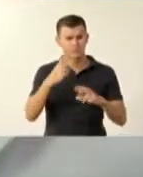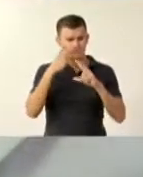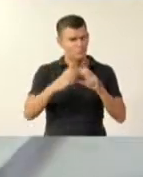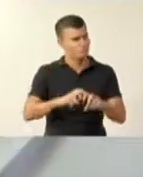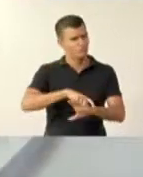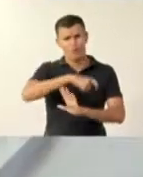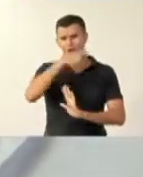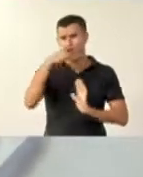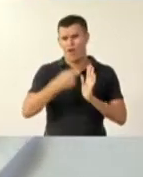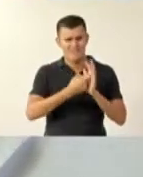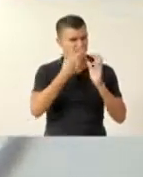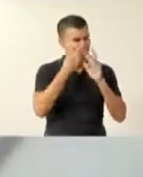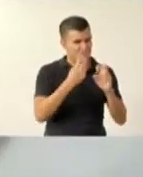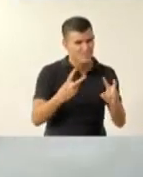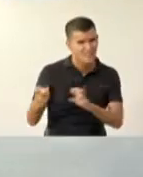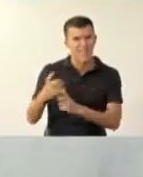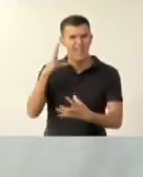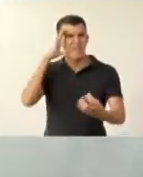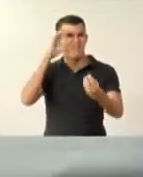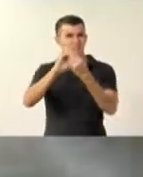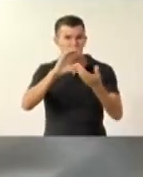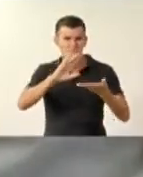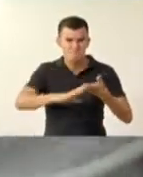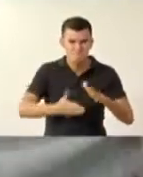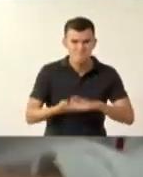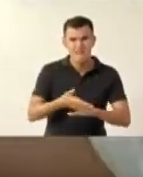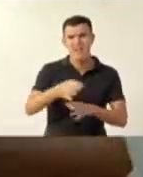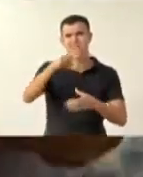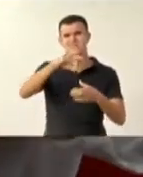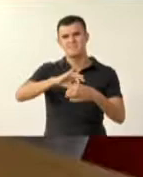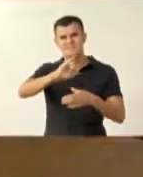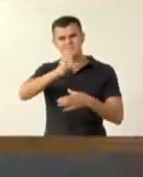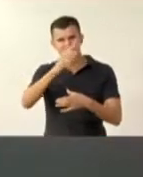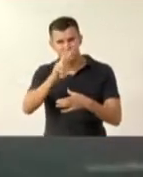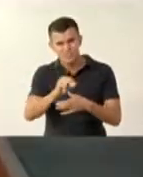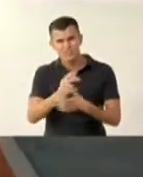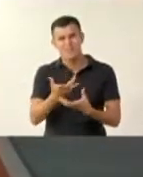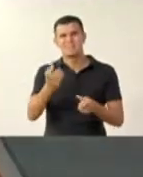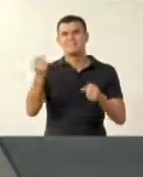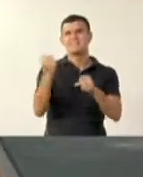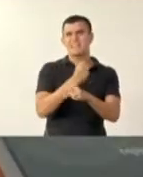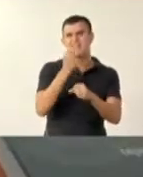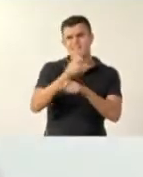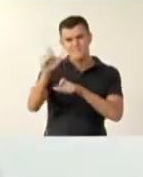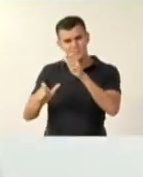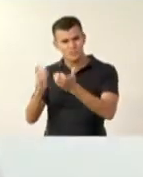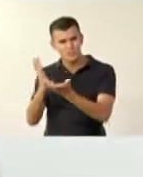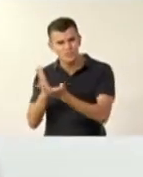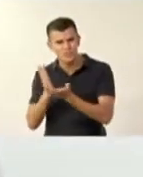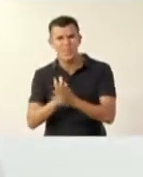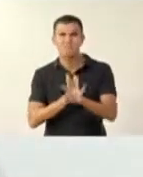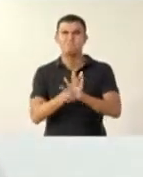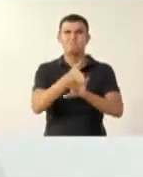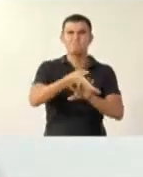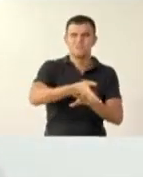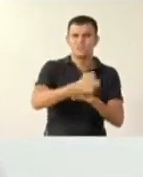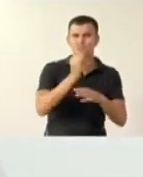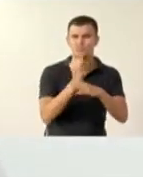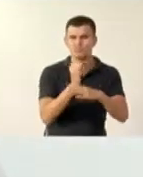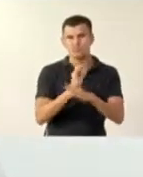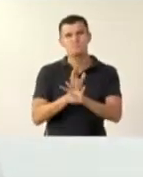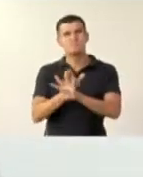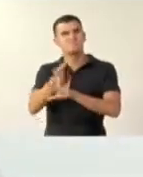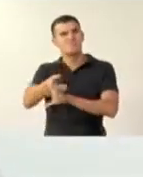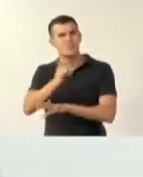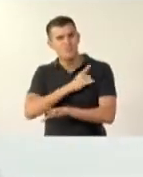berraca acerca de todo, el acuerdo de paz, plebiscito, la labor de los estudiantes, medios